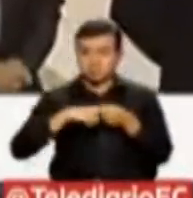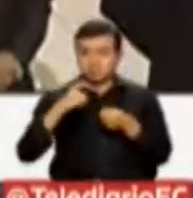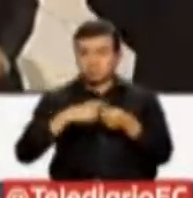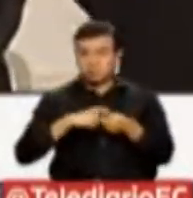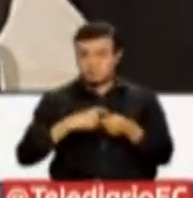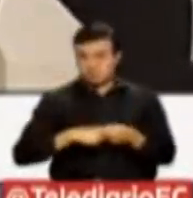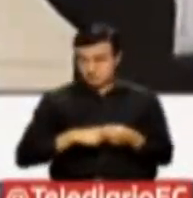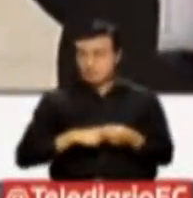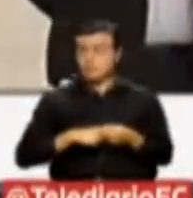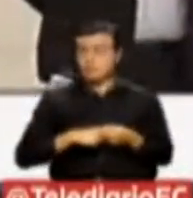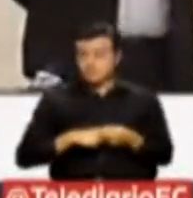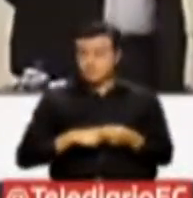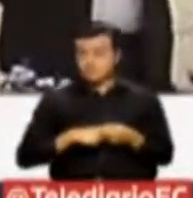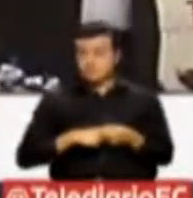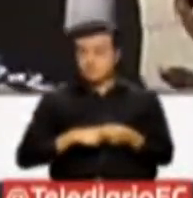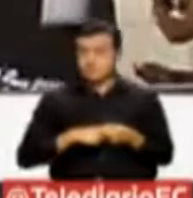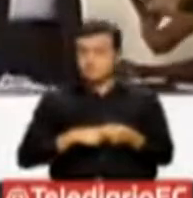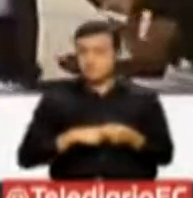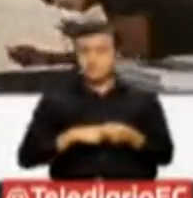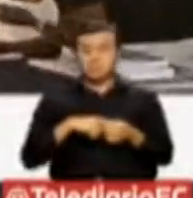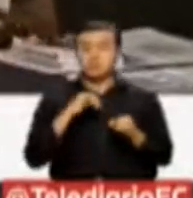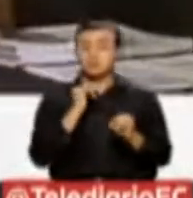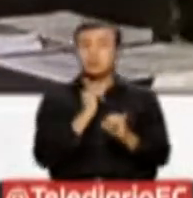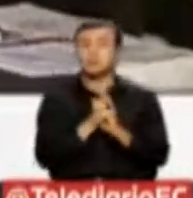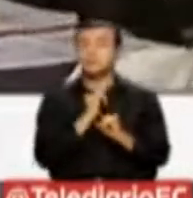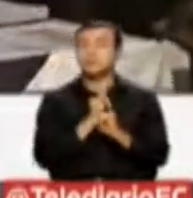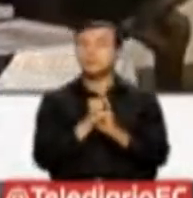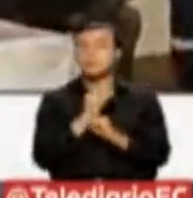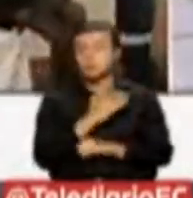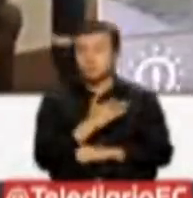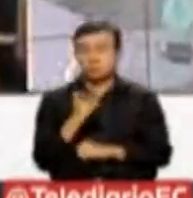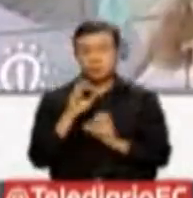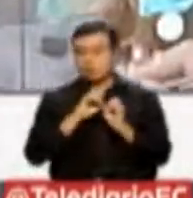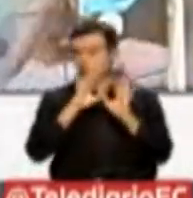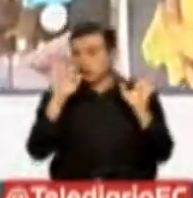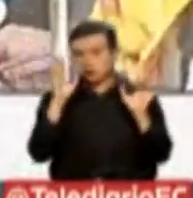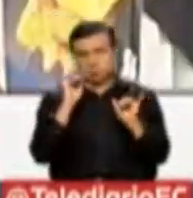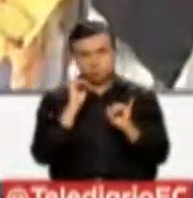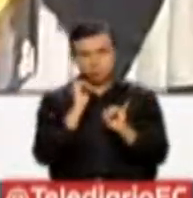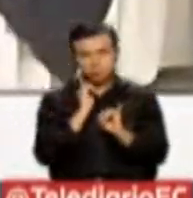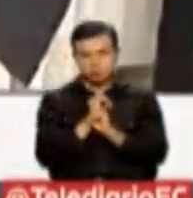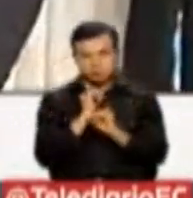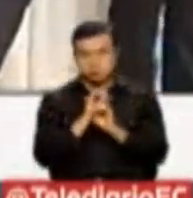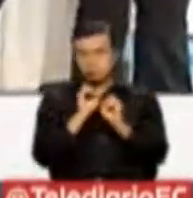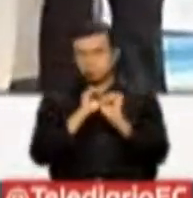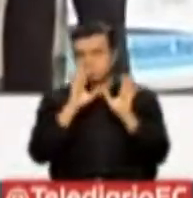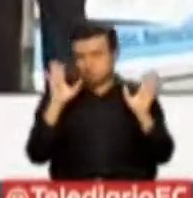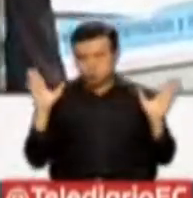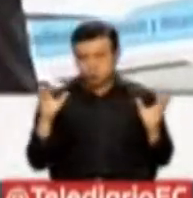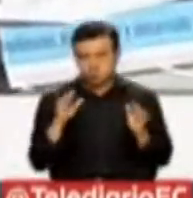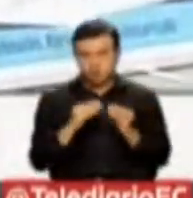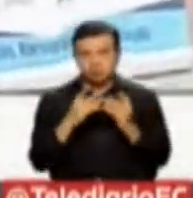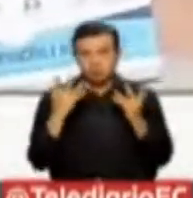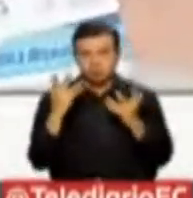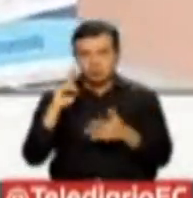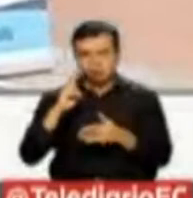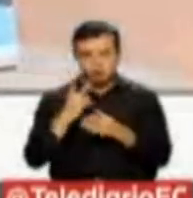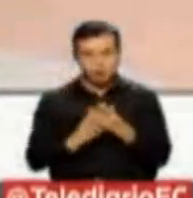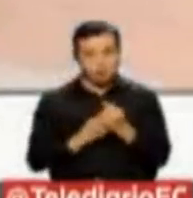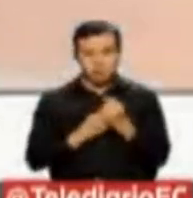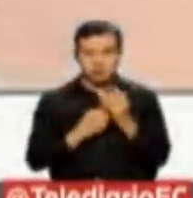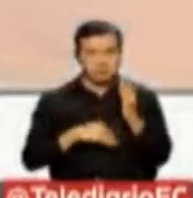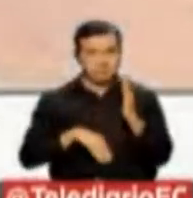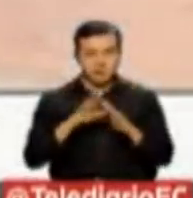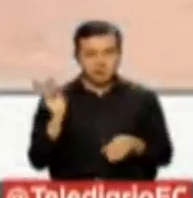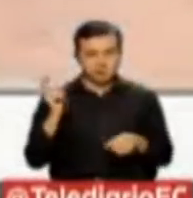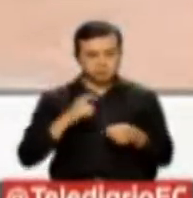para las instituciones en general, ¿no? Los cupos, sí, la oferta se ha duplicado